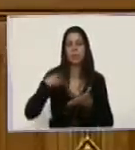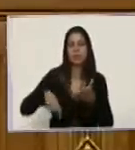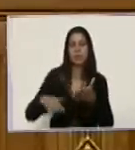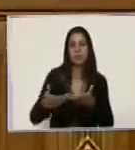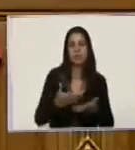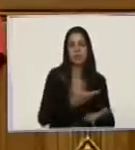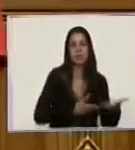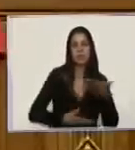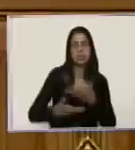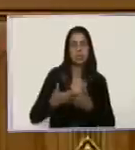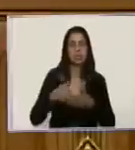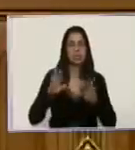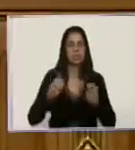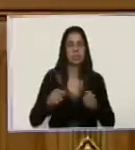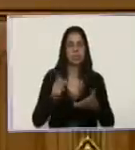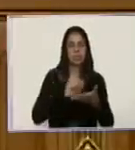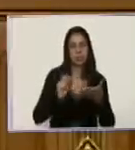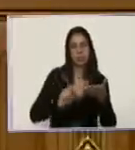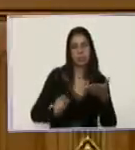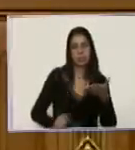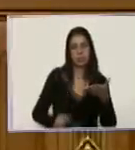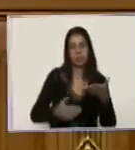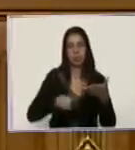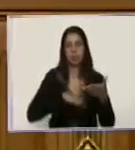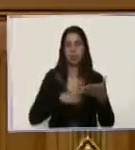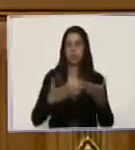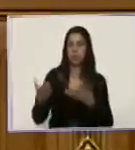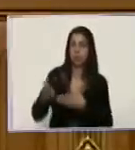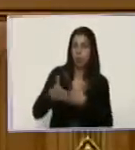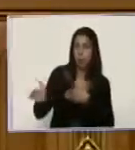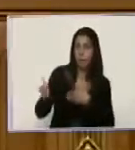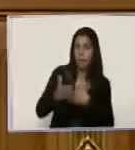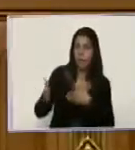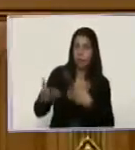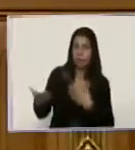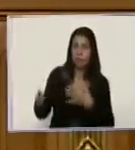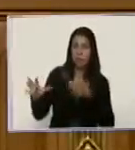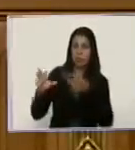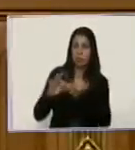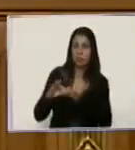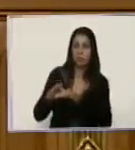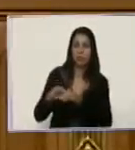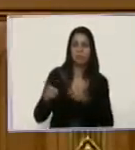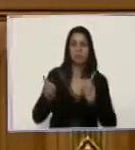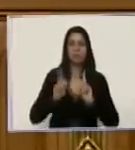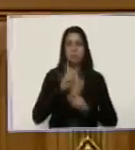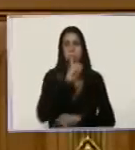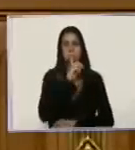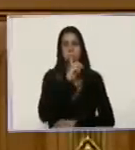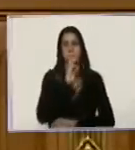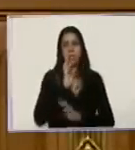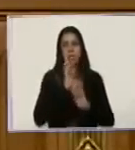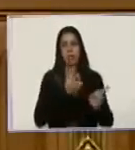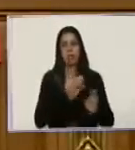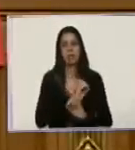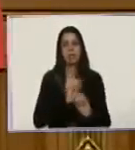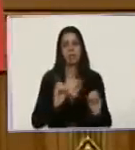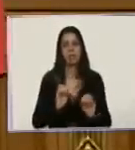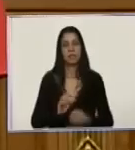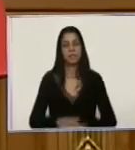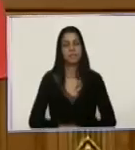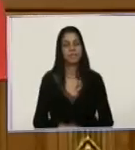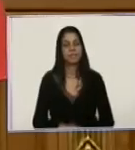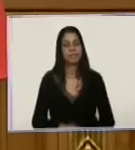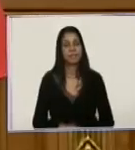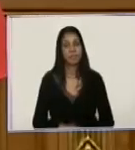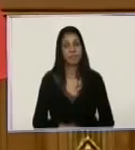concesión. Entonces ellos le escriben una carta y le dicen: pero general, si somos sus vecinos y somos gomecistas. Nada, ni contestó. ¿Sí? Eran